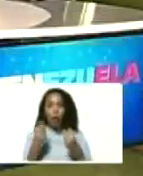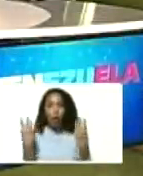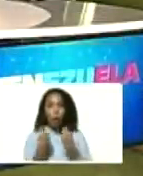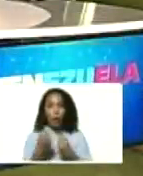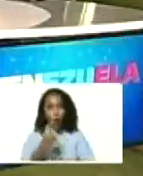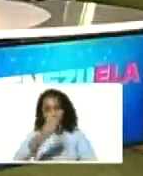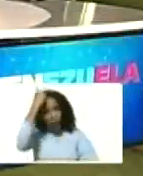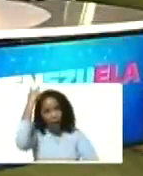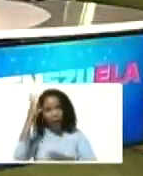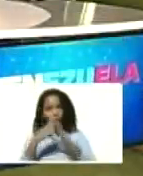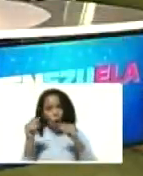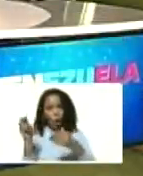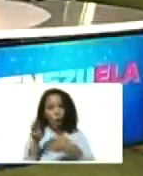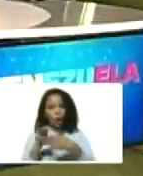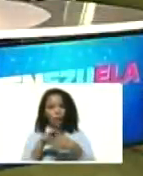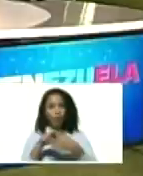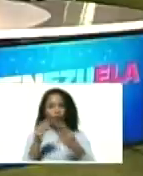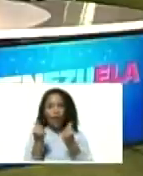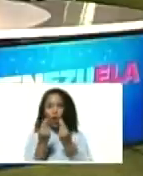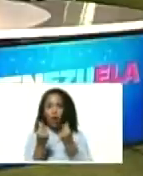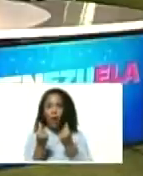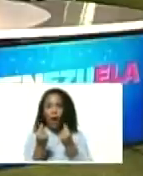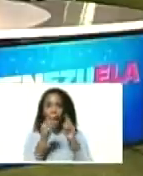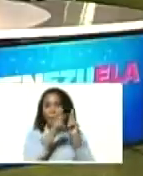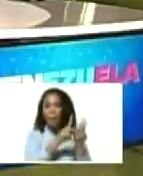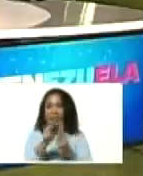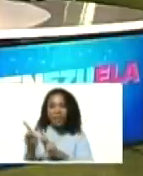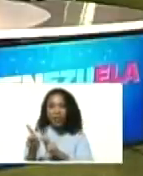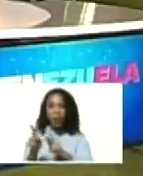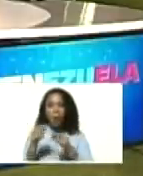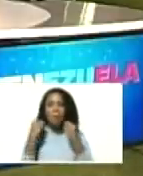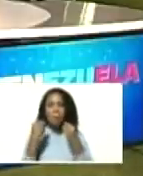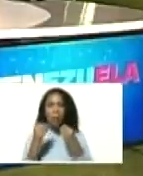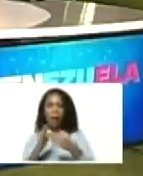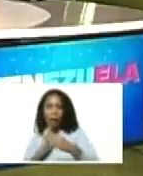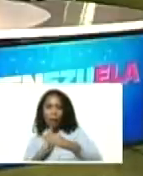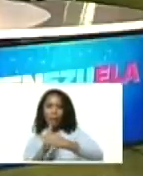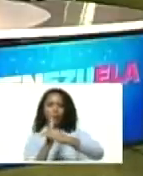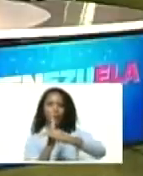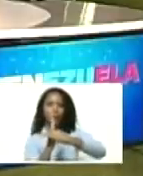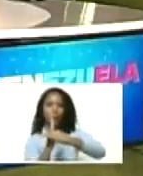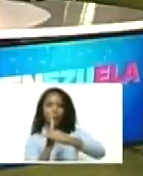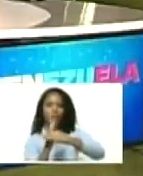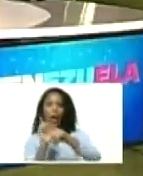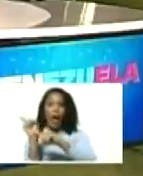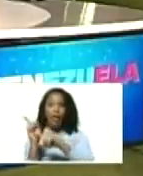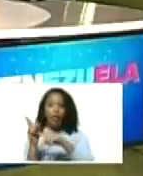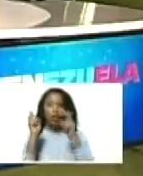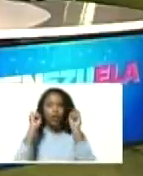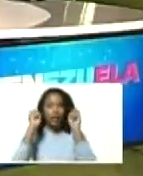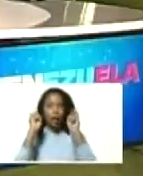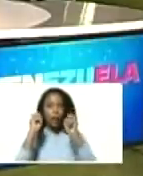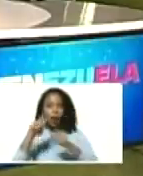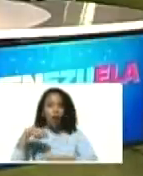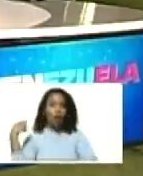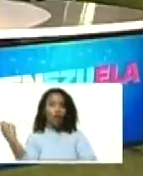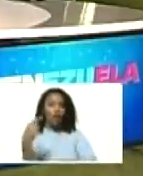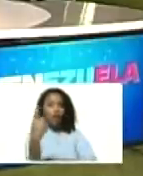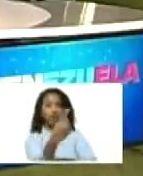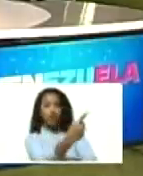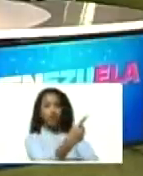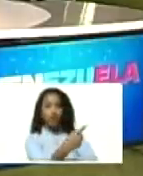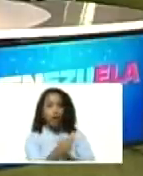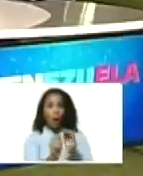y todos los ministros de economía un plan para neutralizar estos efectos boomerang de